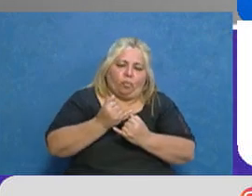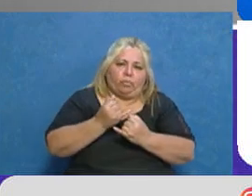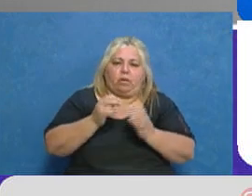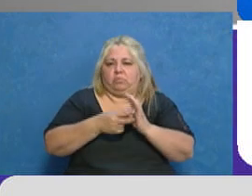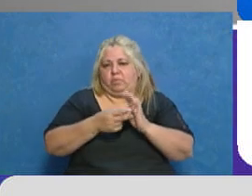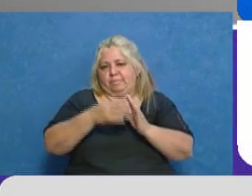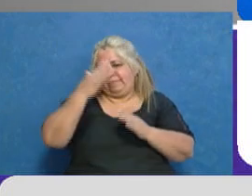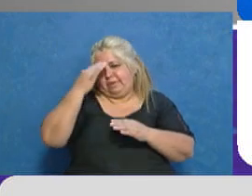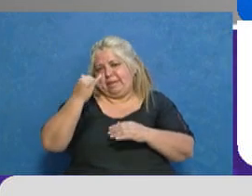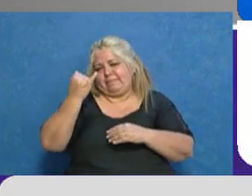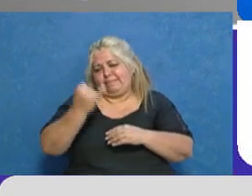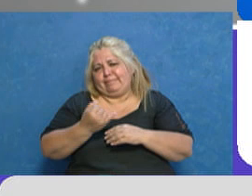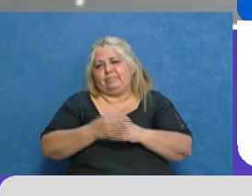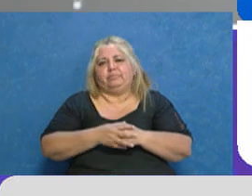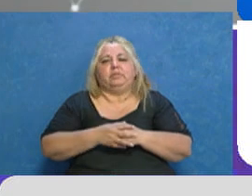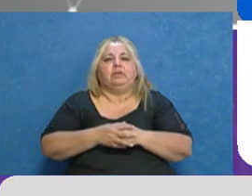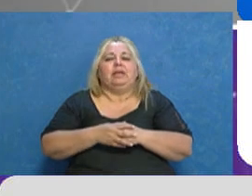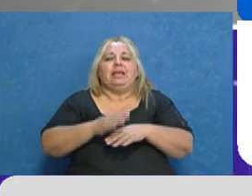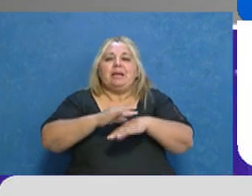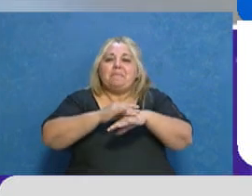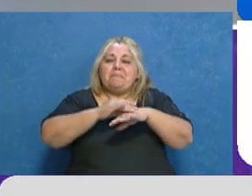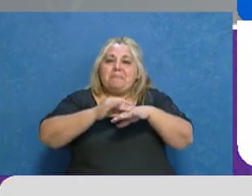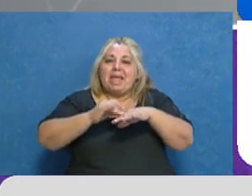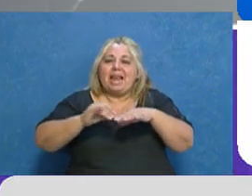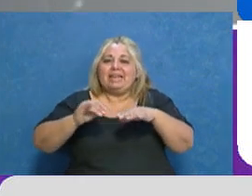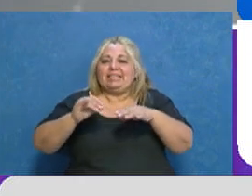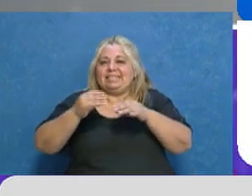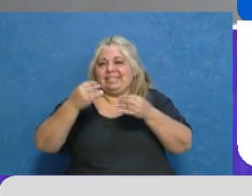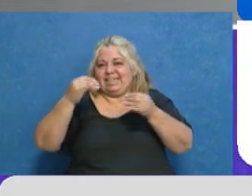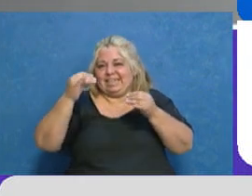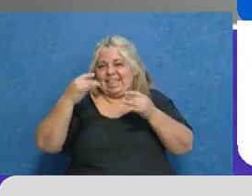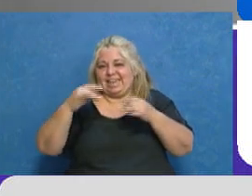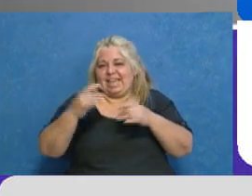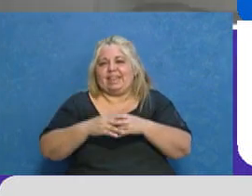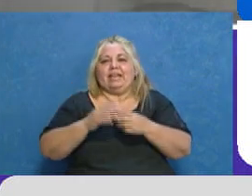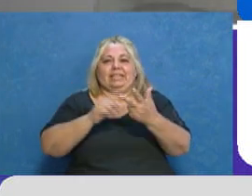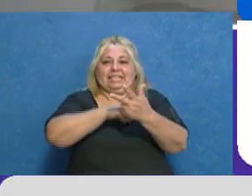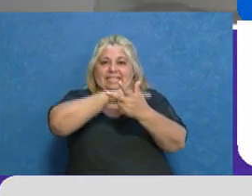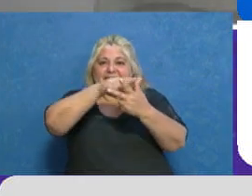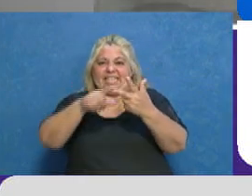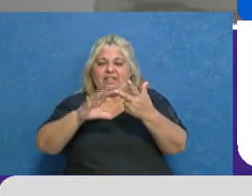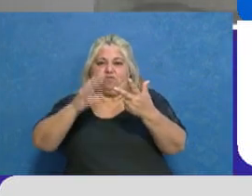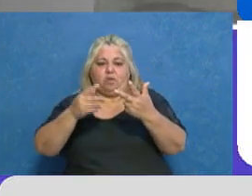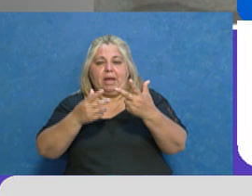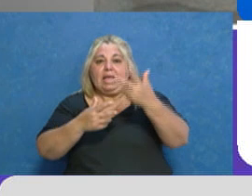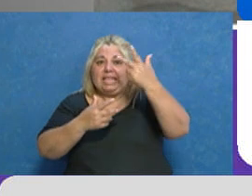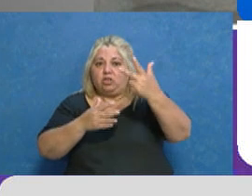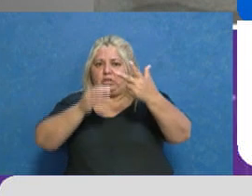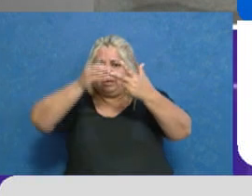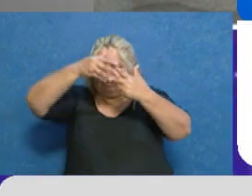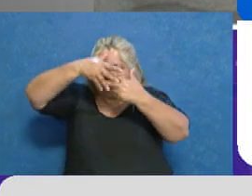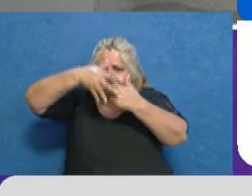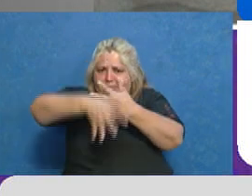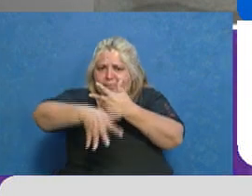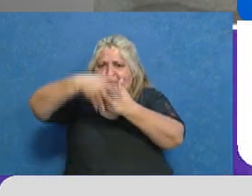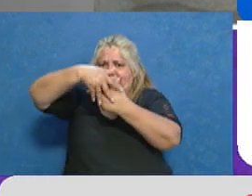más acerca de esta piel de cristal. Son 3 tipos y dentro de estos 3 tipos, 30 subtipos para que veas que